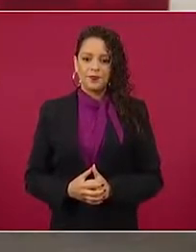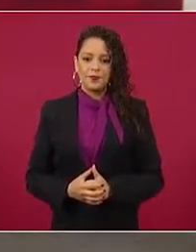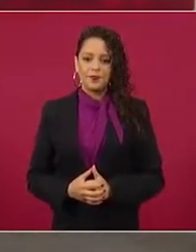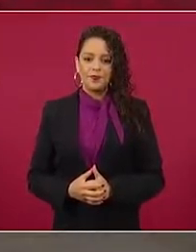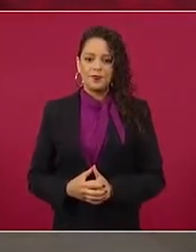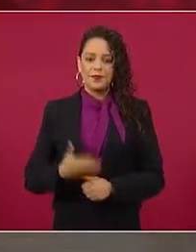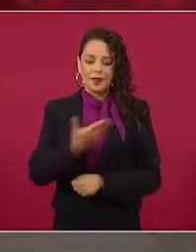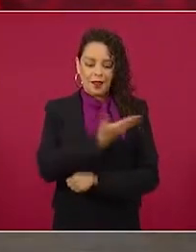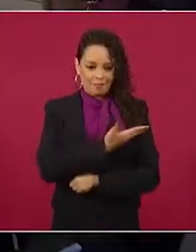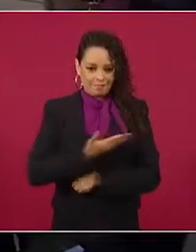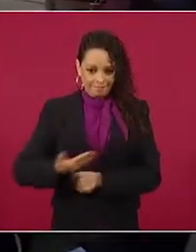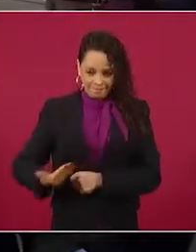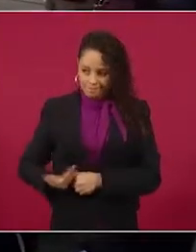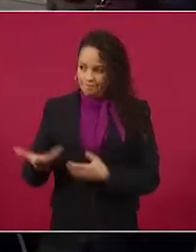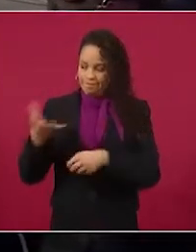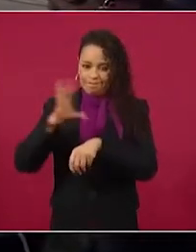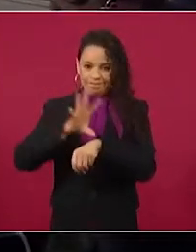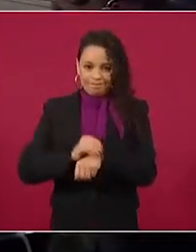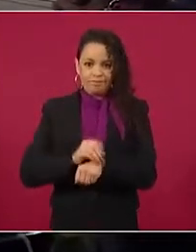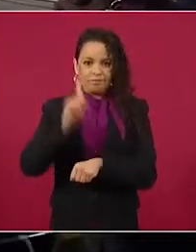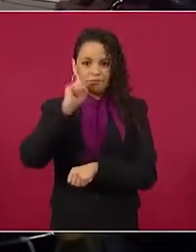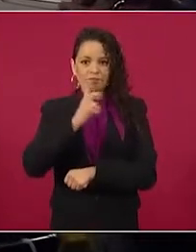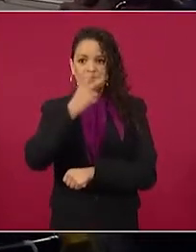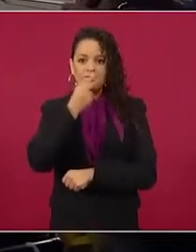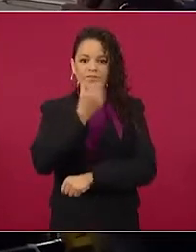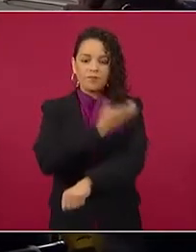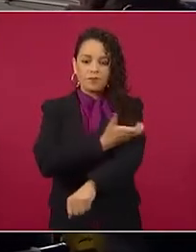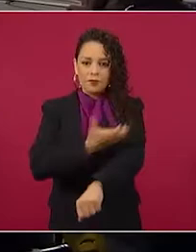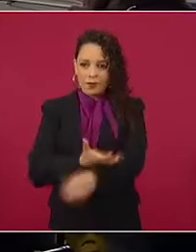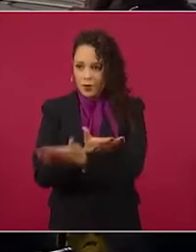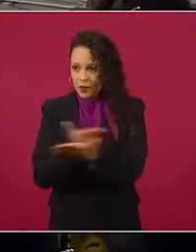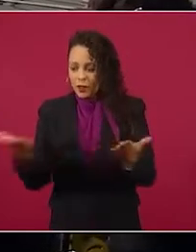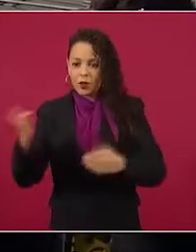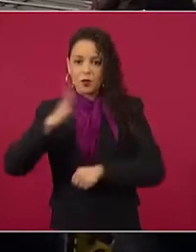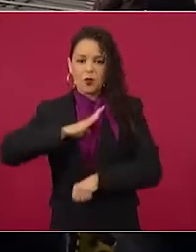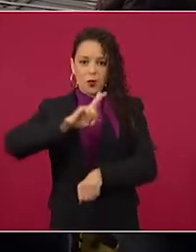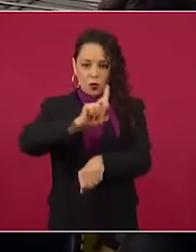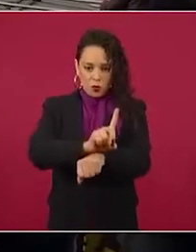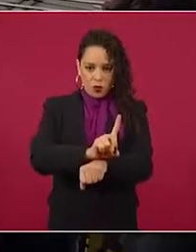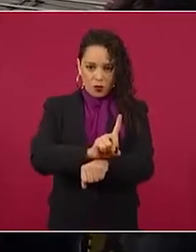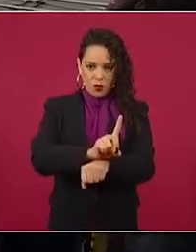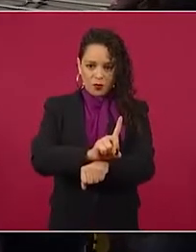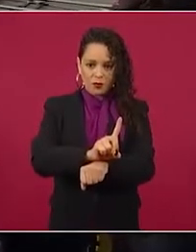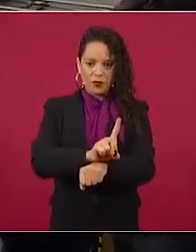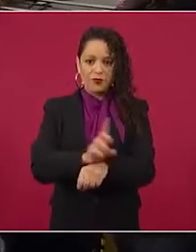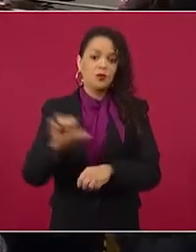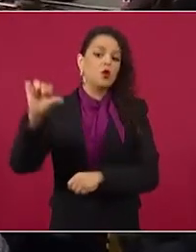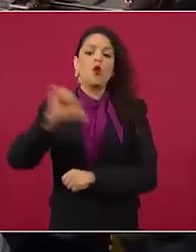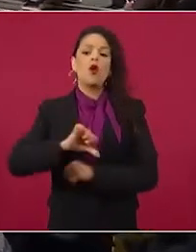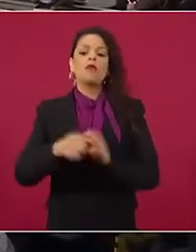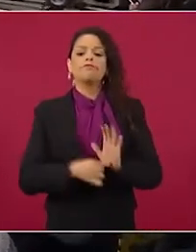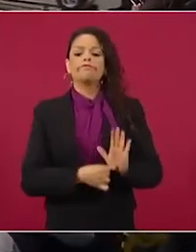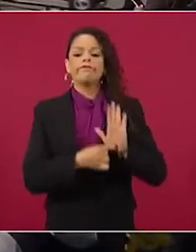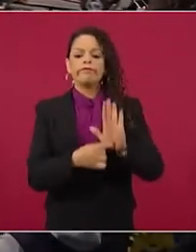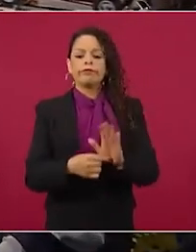Señor presidente, con su permiso, compañeras, compañeros, buenos días. Vamos a presentar dos